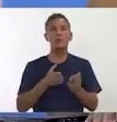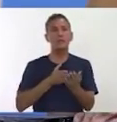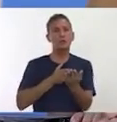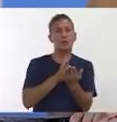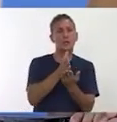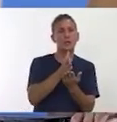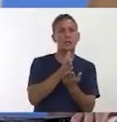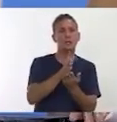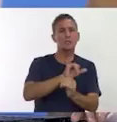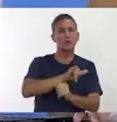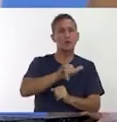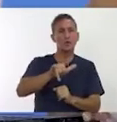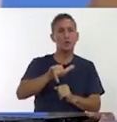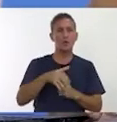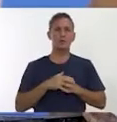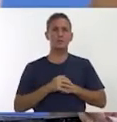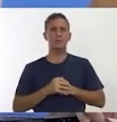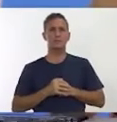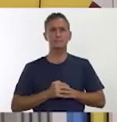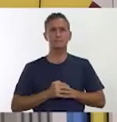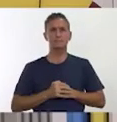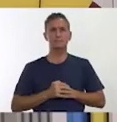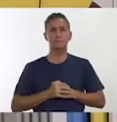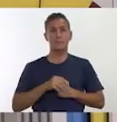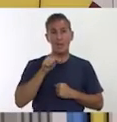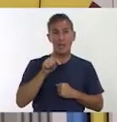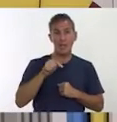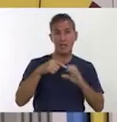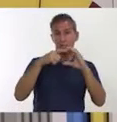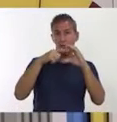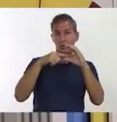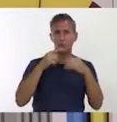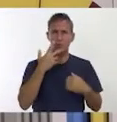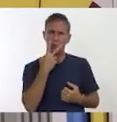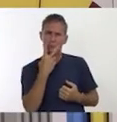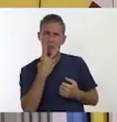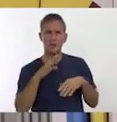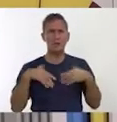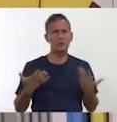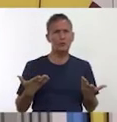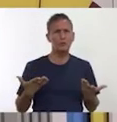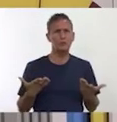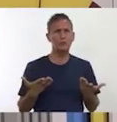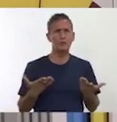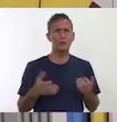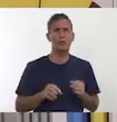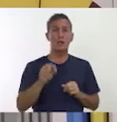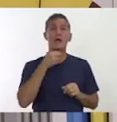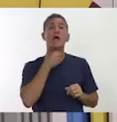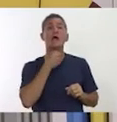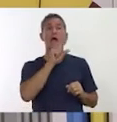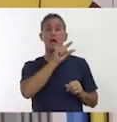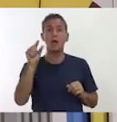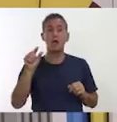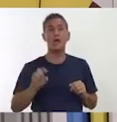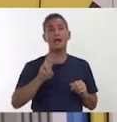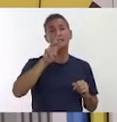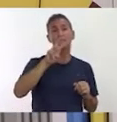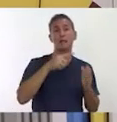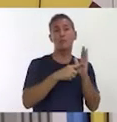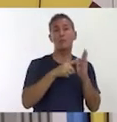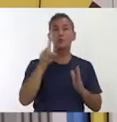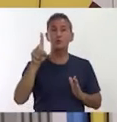movimiento rectilíneo uniforme. Este contenido, ¿dónde lo podemos encontrar? En los epígrafes del